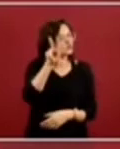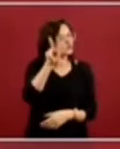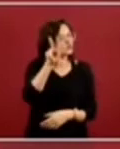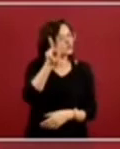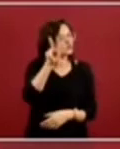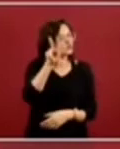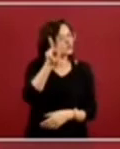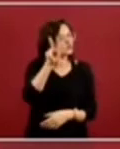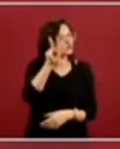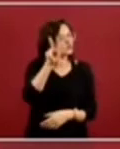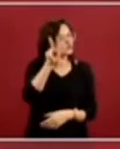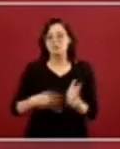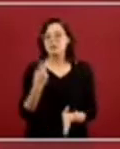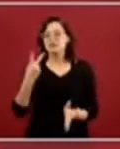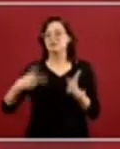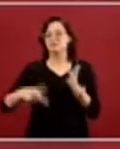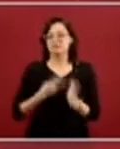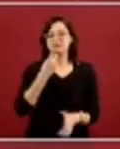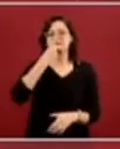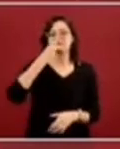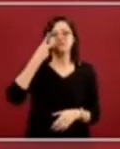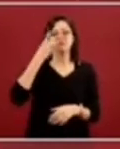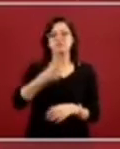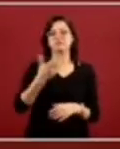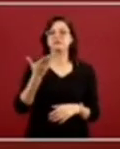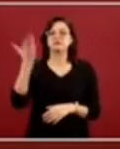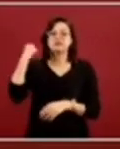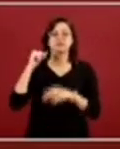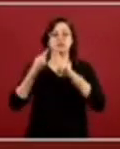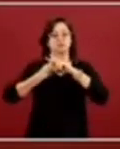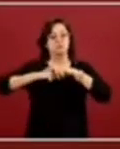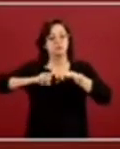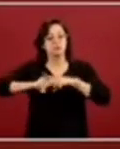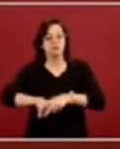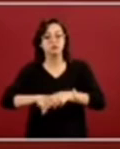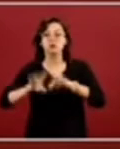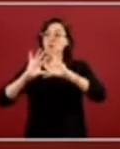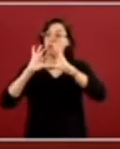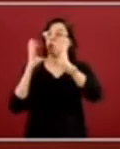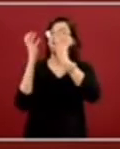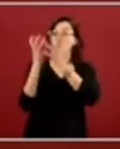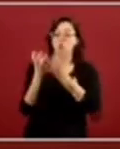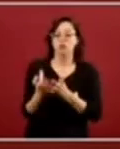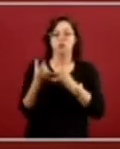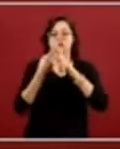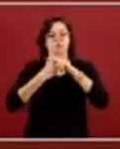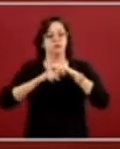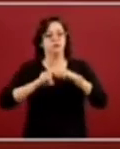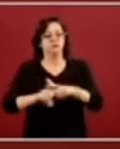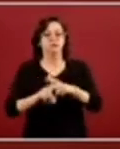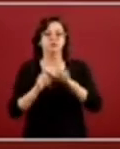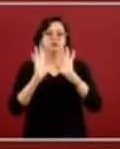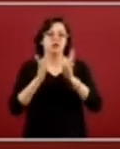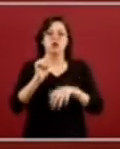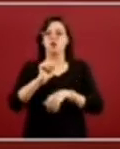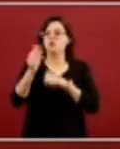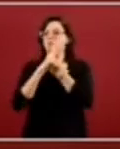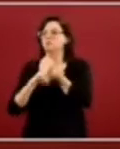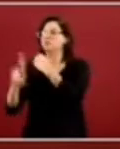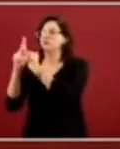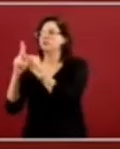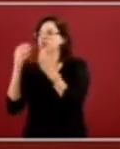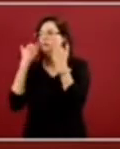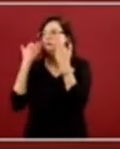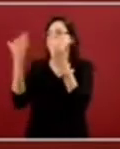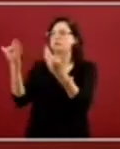comentado también en previsión desde el inicio, desde que empezó la epidemia en el mundo, porque ya lo vimos lo que ocurrió en otros países.